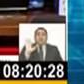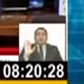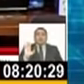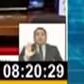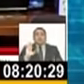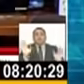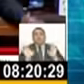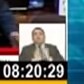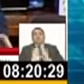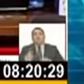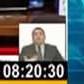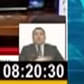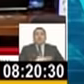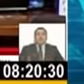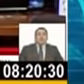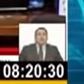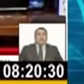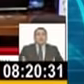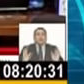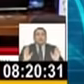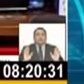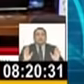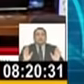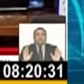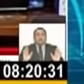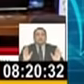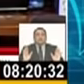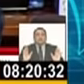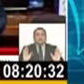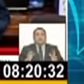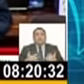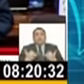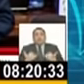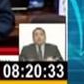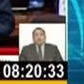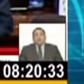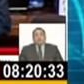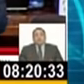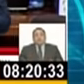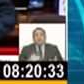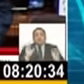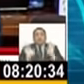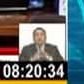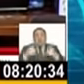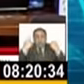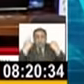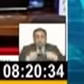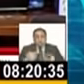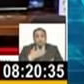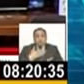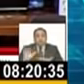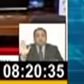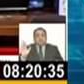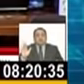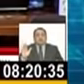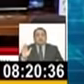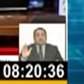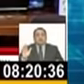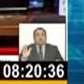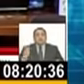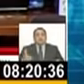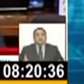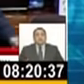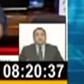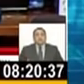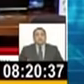y nosotros estamos en desacuerdo con eso, ¿no? Por eso hemos votado en contra. ¿Cuál fue el punto de quiebre? Porque cuando comenzó la